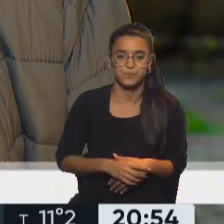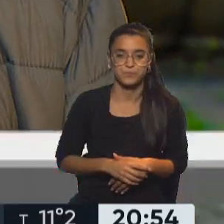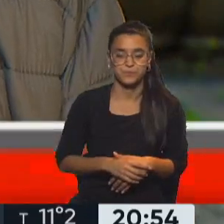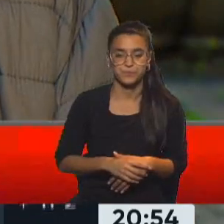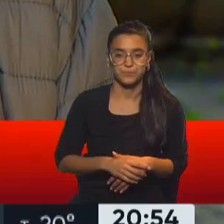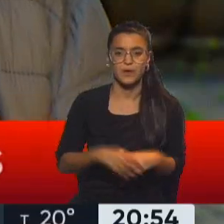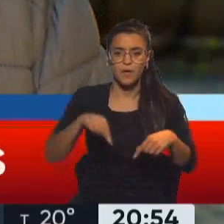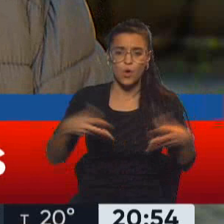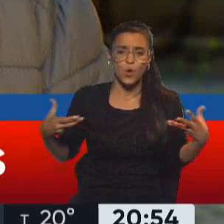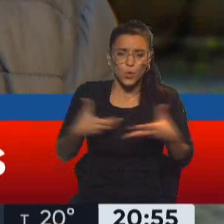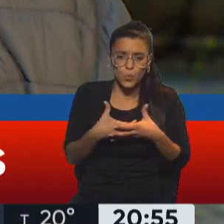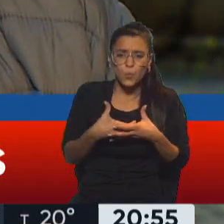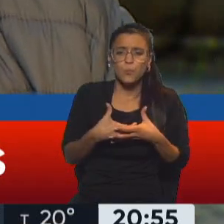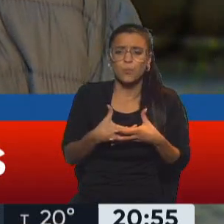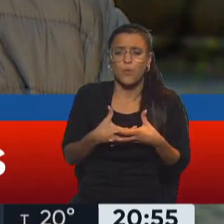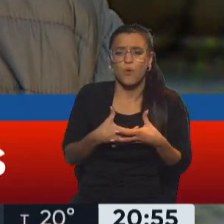Hubo acá un grupo